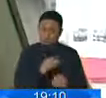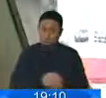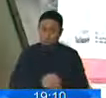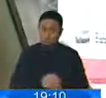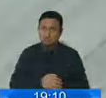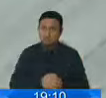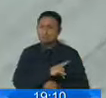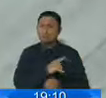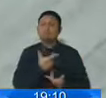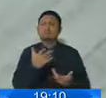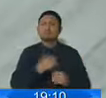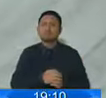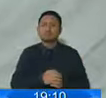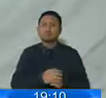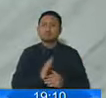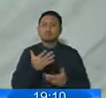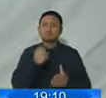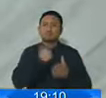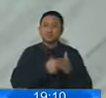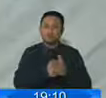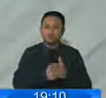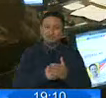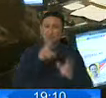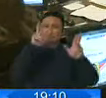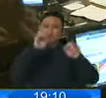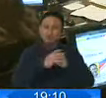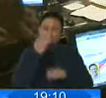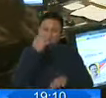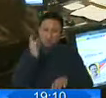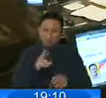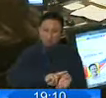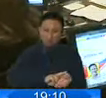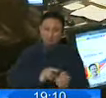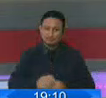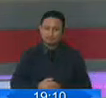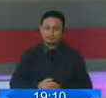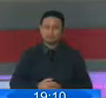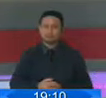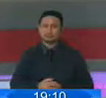indemnización sería utilizada para la lucha contra la discriminación racial, informó Javier Gallo.